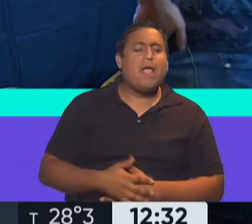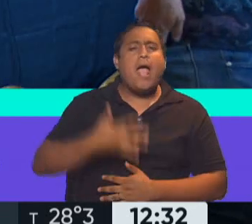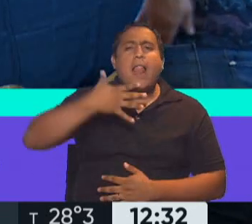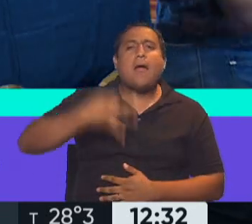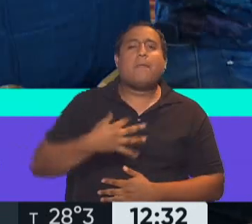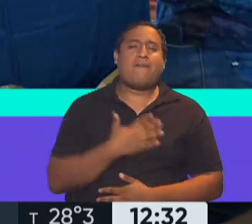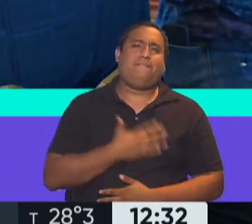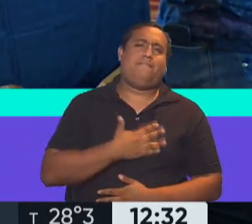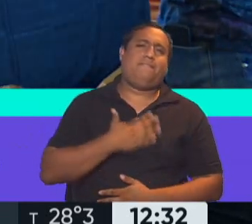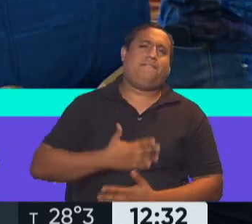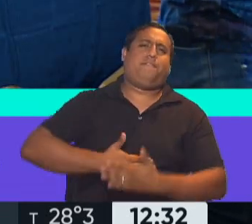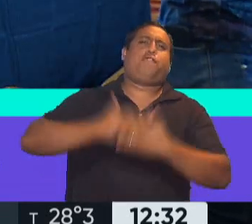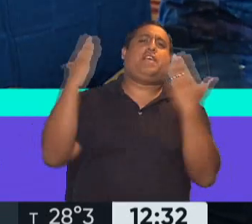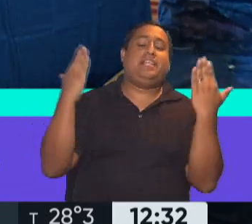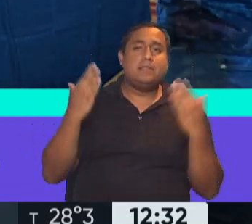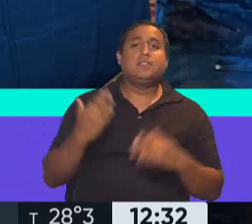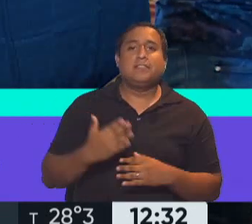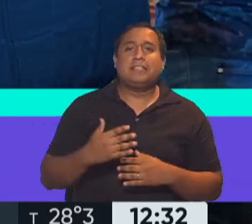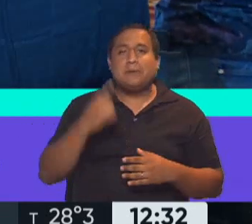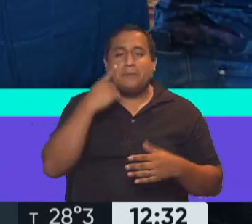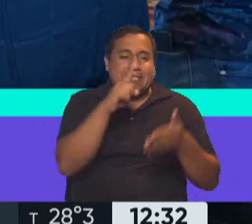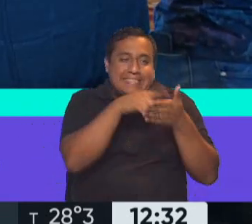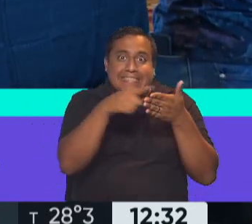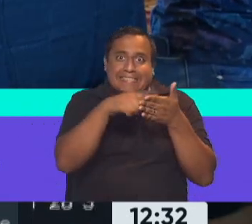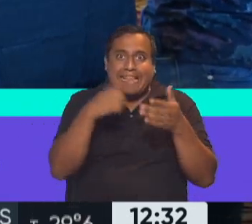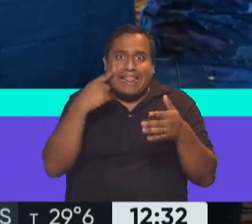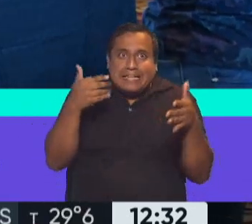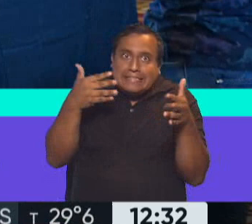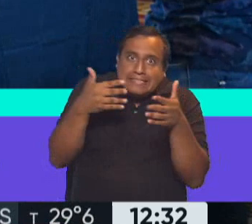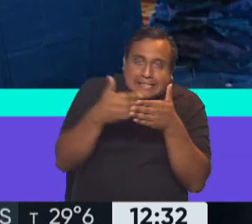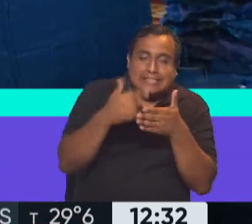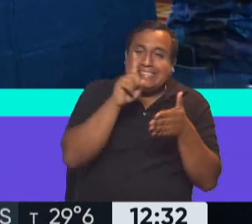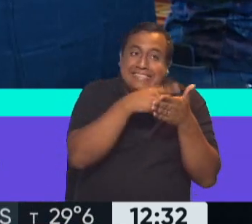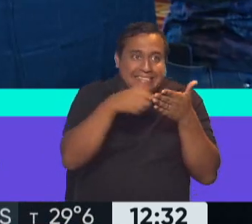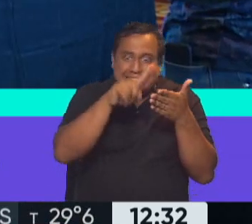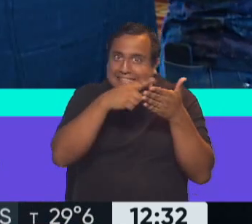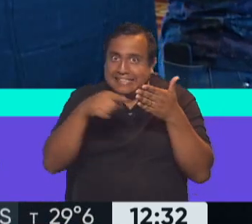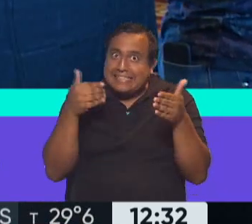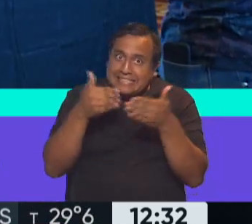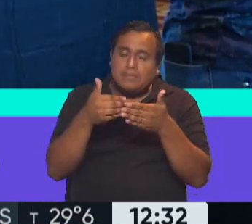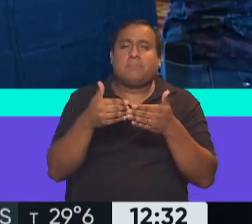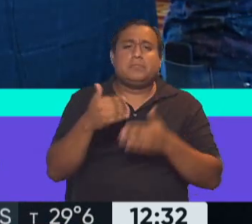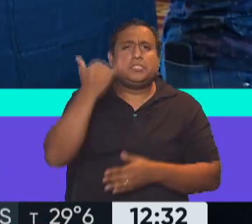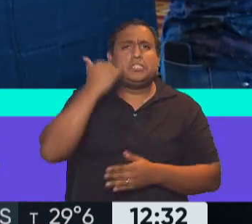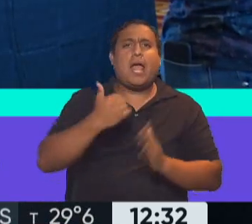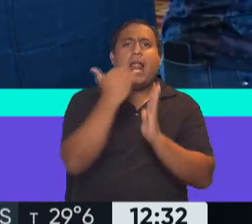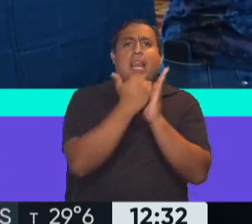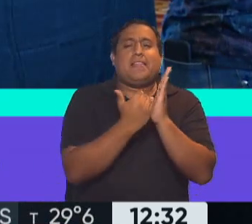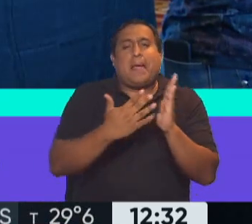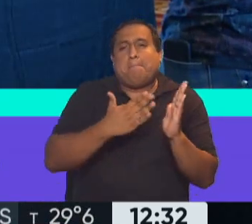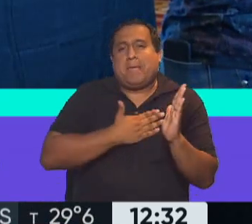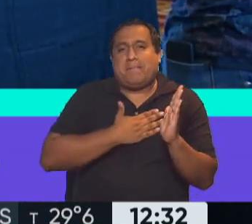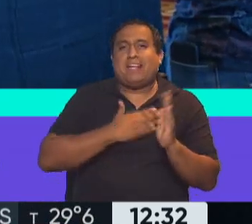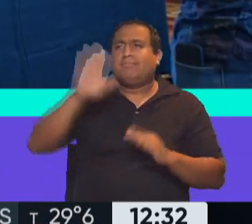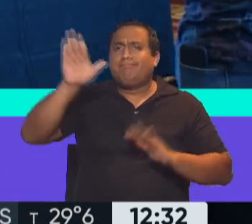contento, feliz, contando los días, tachando los días de que faltan. Y nada, bueno, ya salió la primera lista, mi primera lista de los